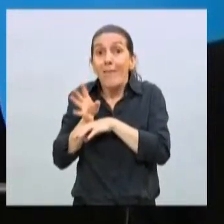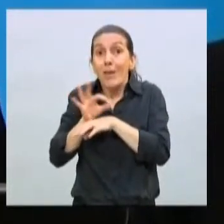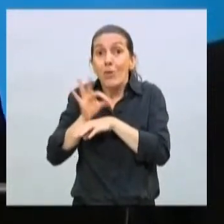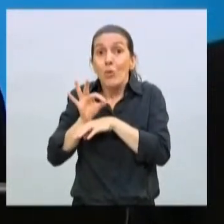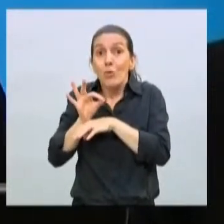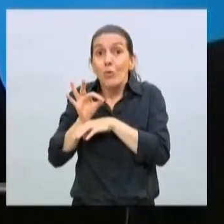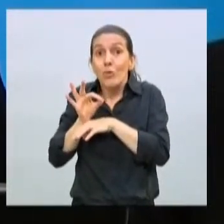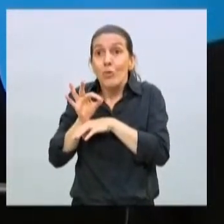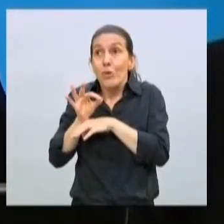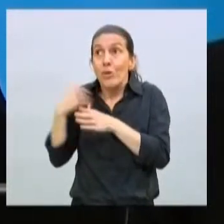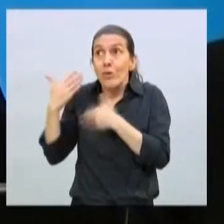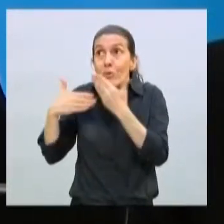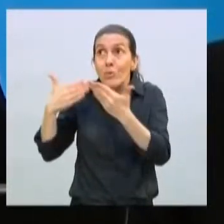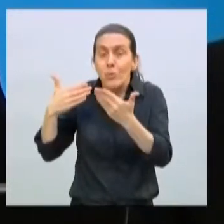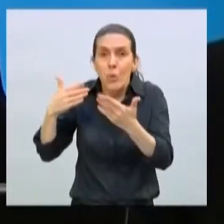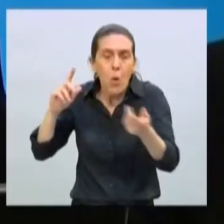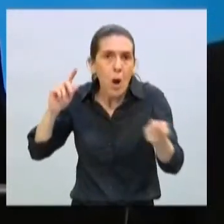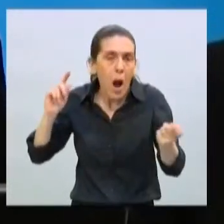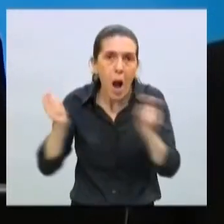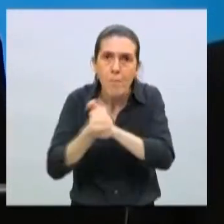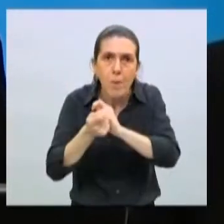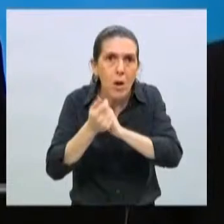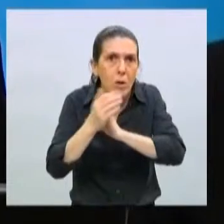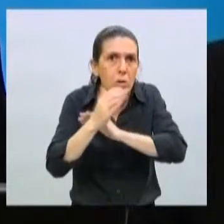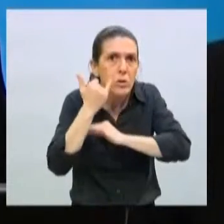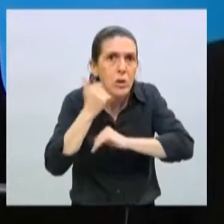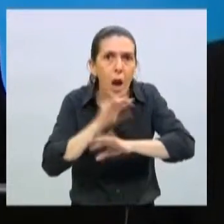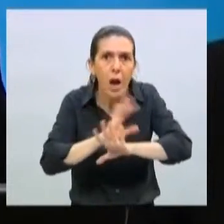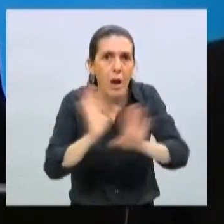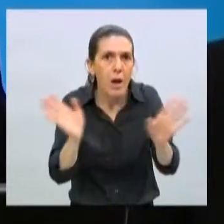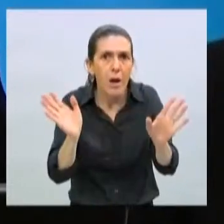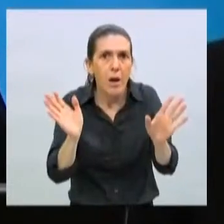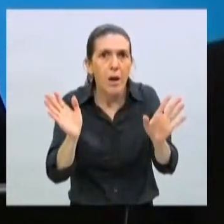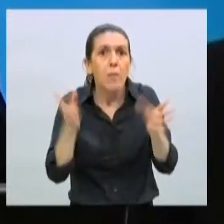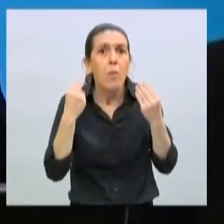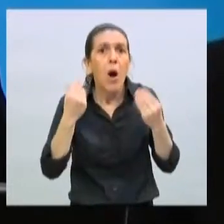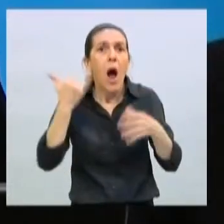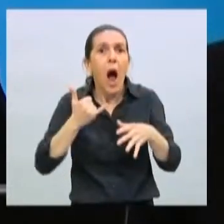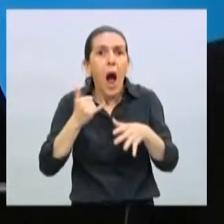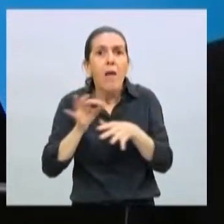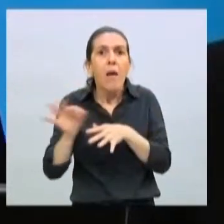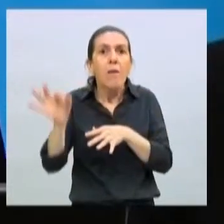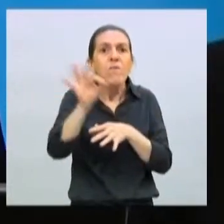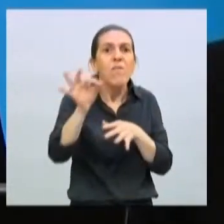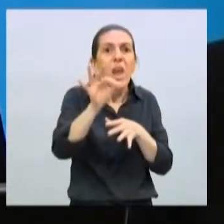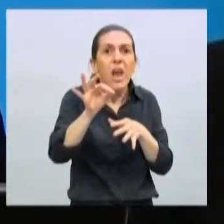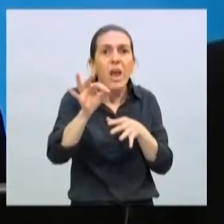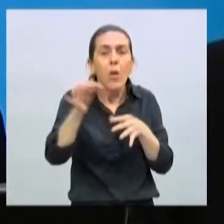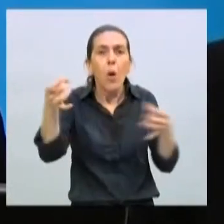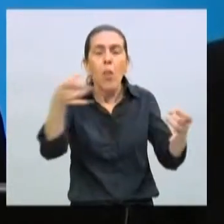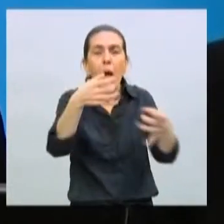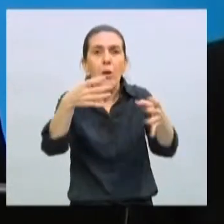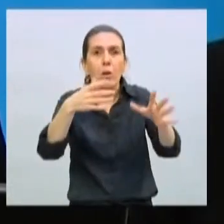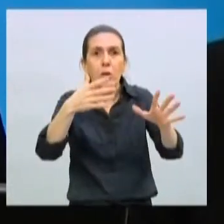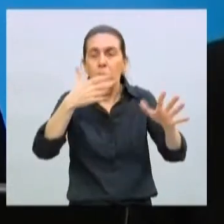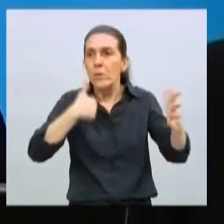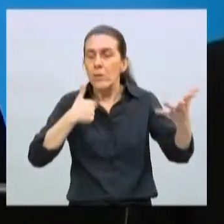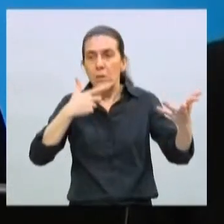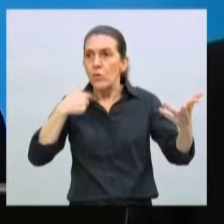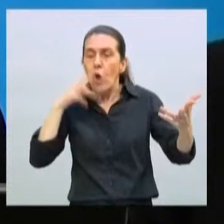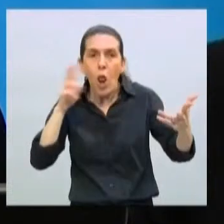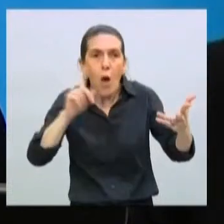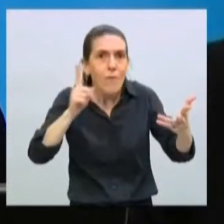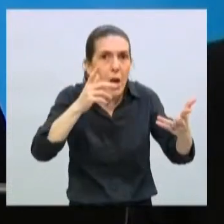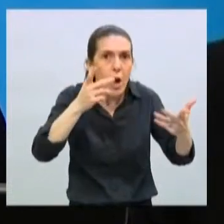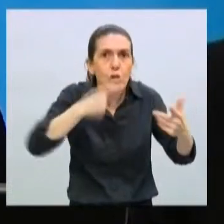Es un mundo donde nos acecha un virus imperceptible a la vista humana y que puede